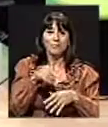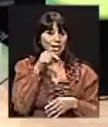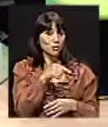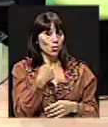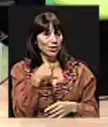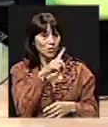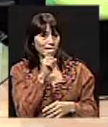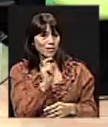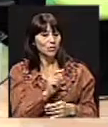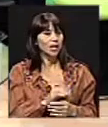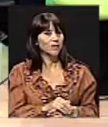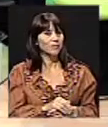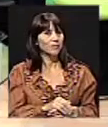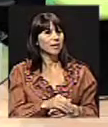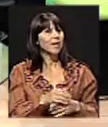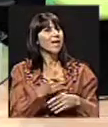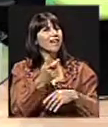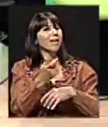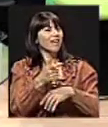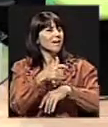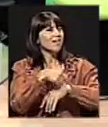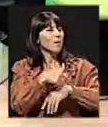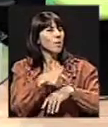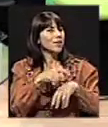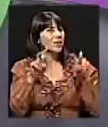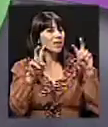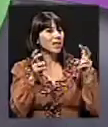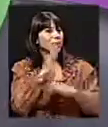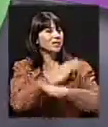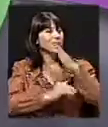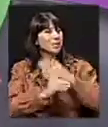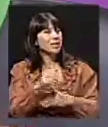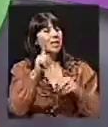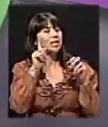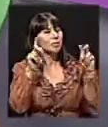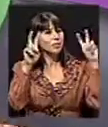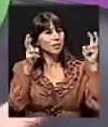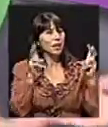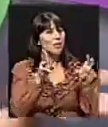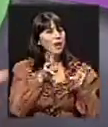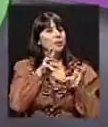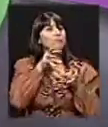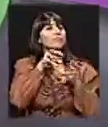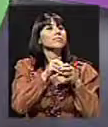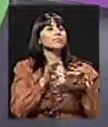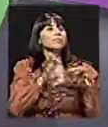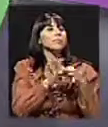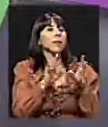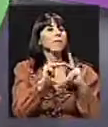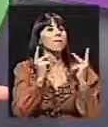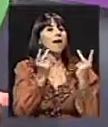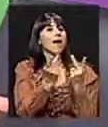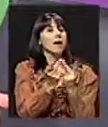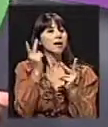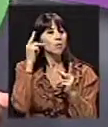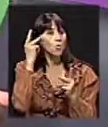consultar. ¿En qué momento se vuelve también el tema de discapacidad un tema partidario? Porque es uno de los aspectos más